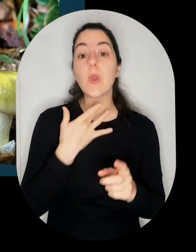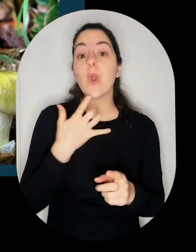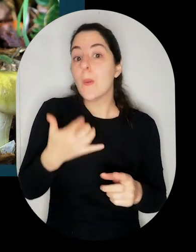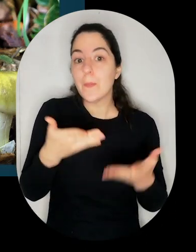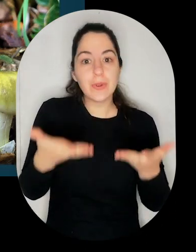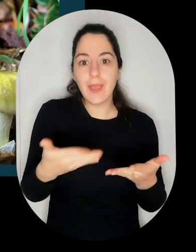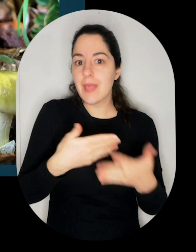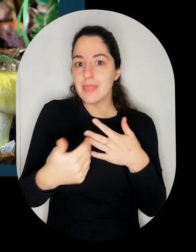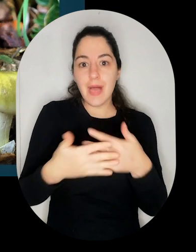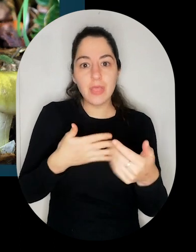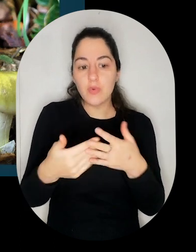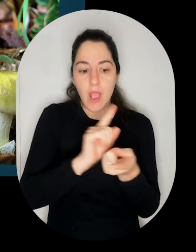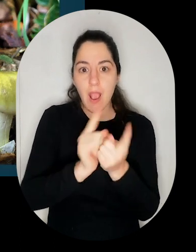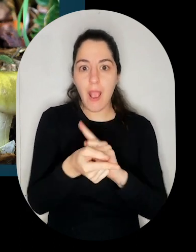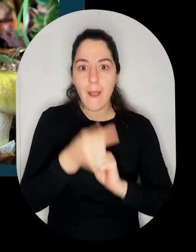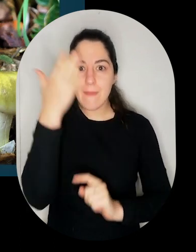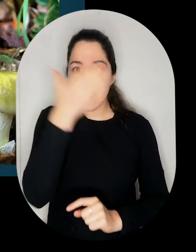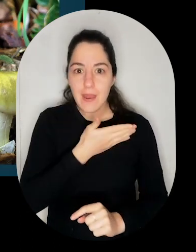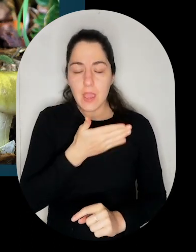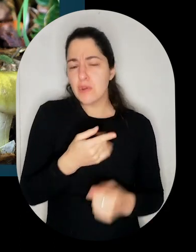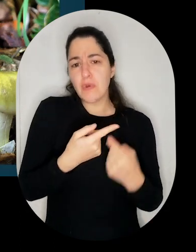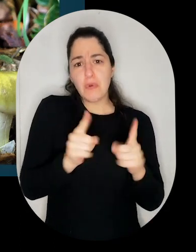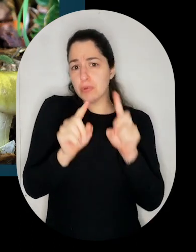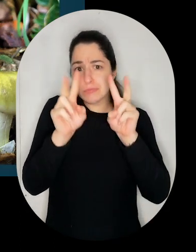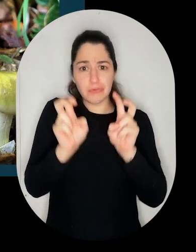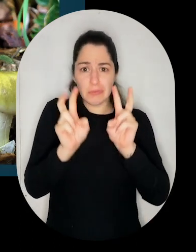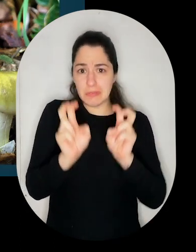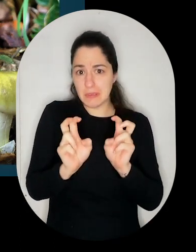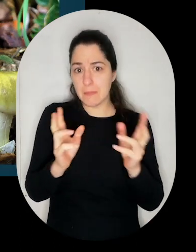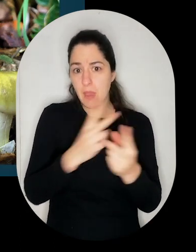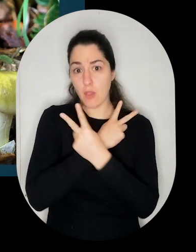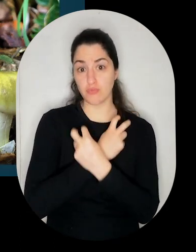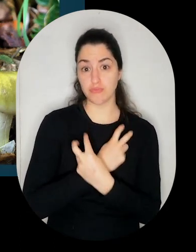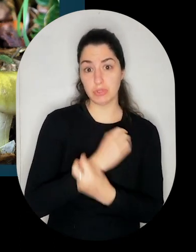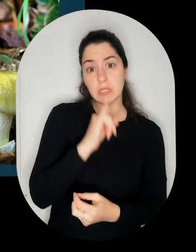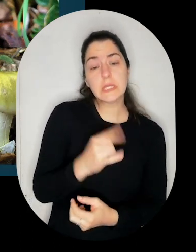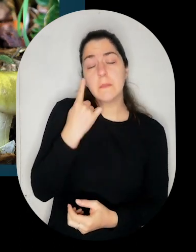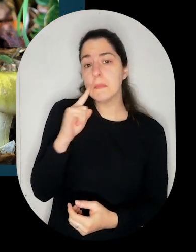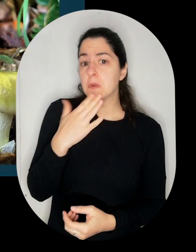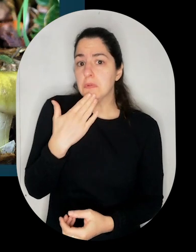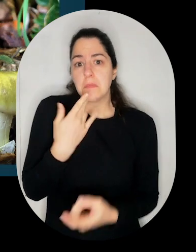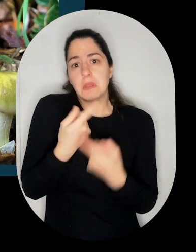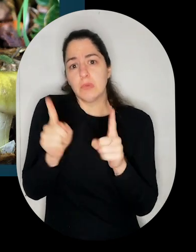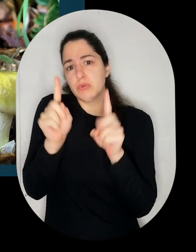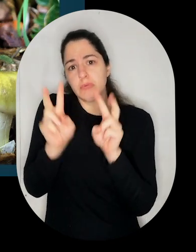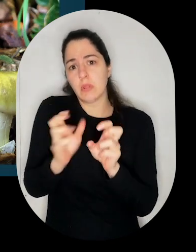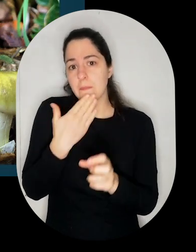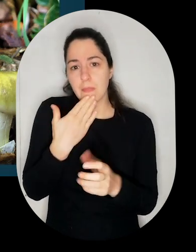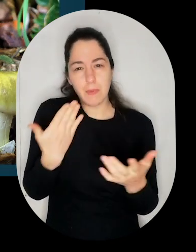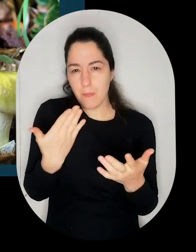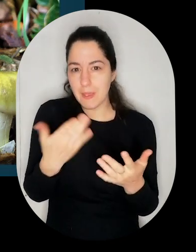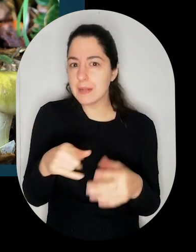plata vira a negro por un proceso de oxidación que puede estar desencadenado por algunas toxinas, pero también por sustancias perfectamente